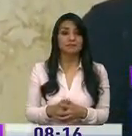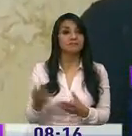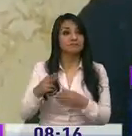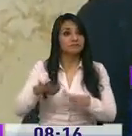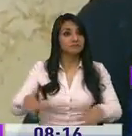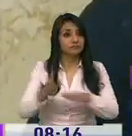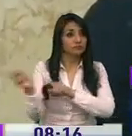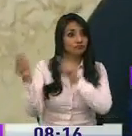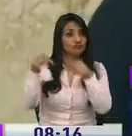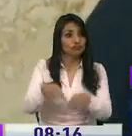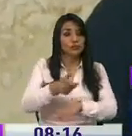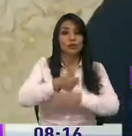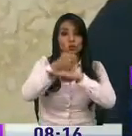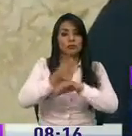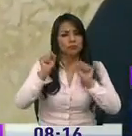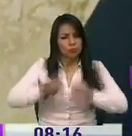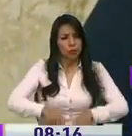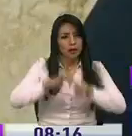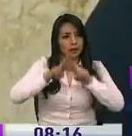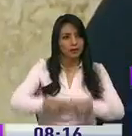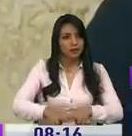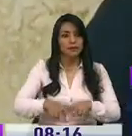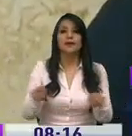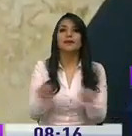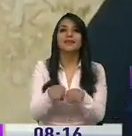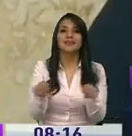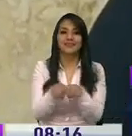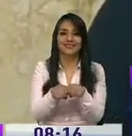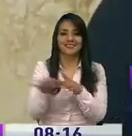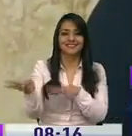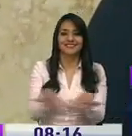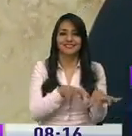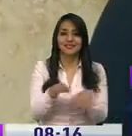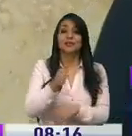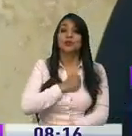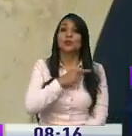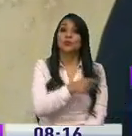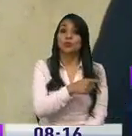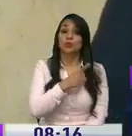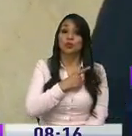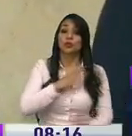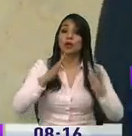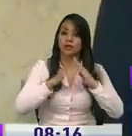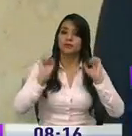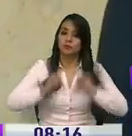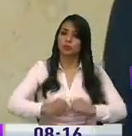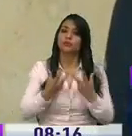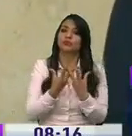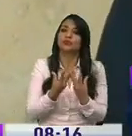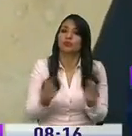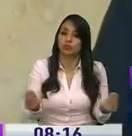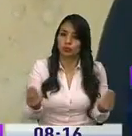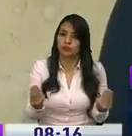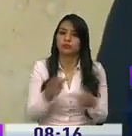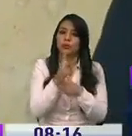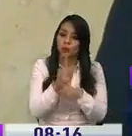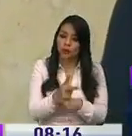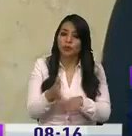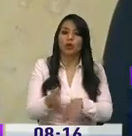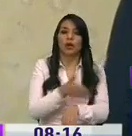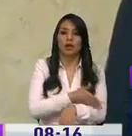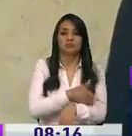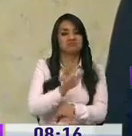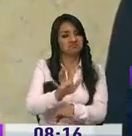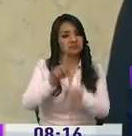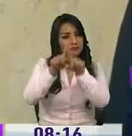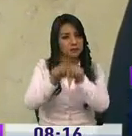realiza la verificación y en este caso como hicimos aquí coordinamos con el propietario para realizar las acciones pertinentes de mitigación o prevención según corresponda